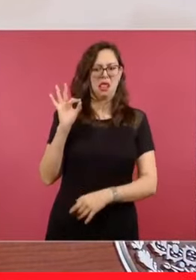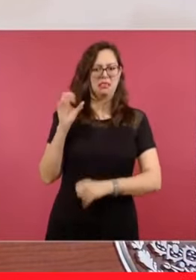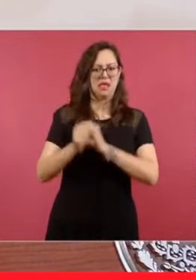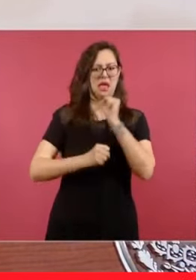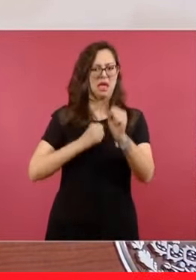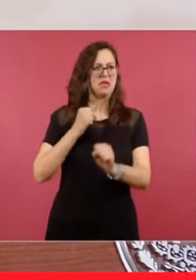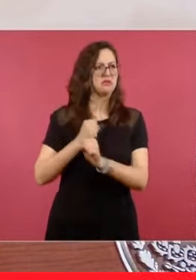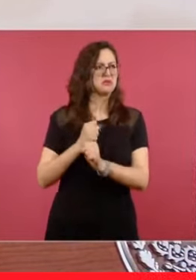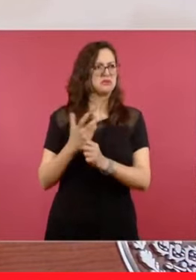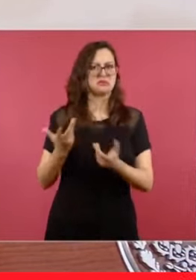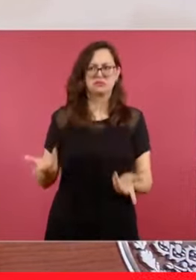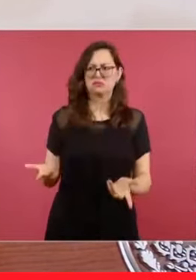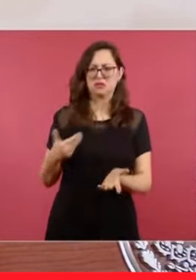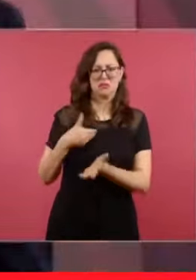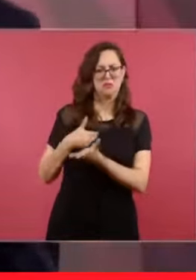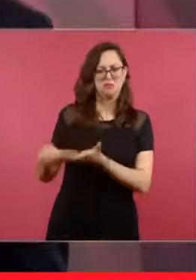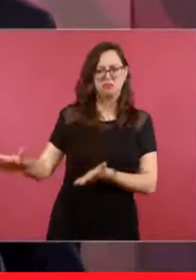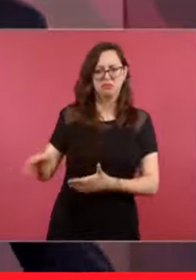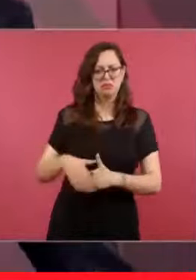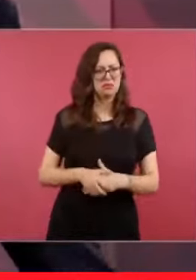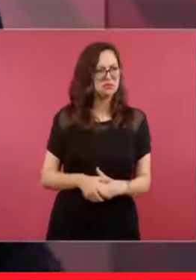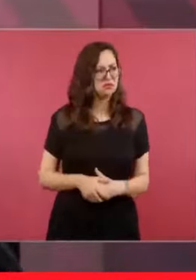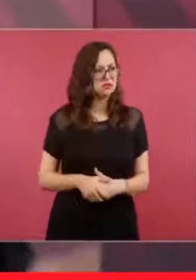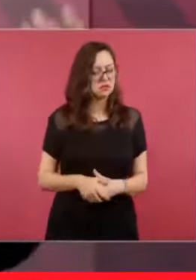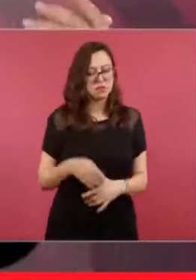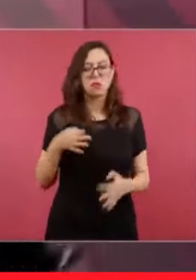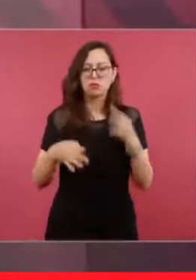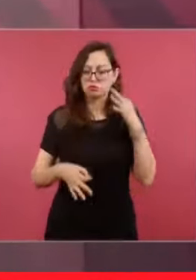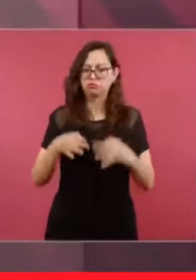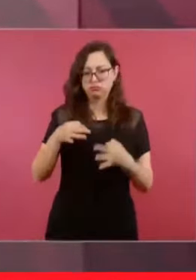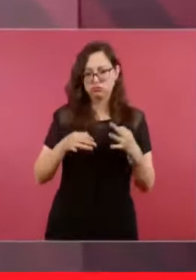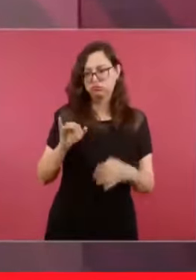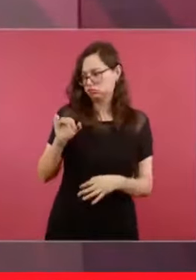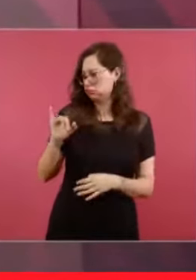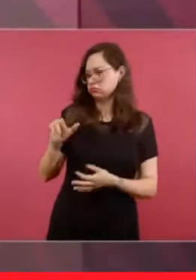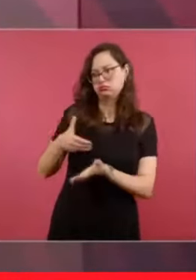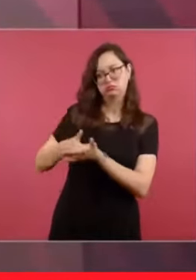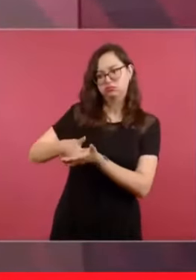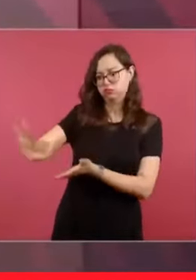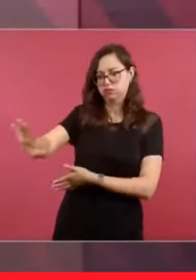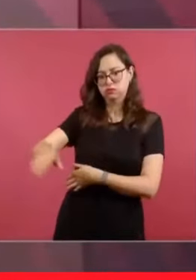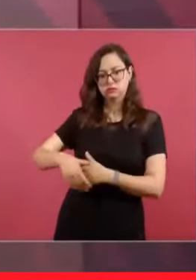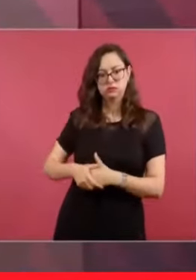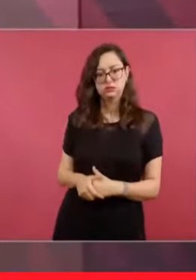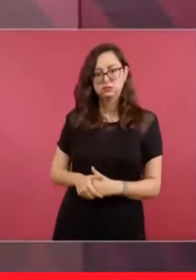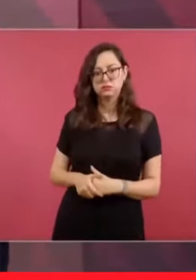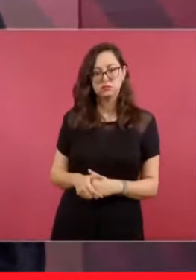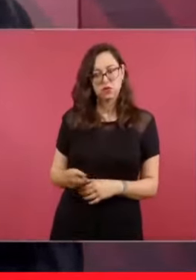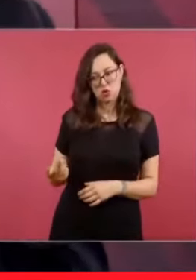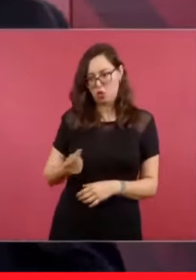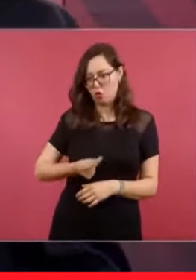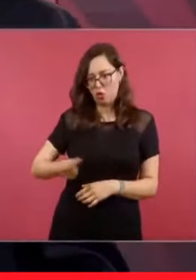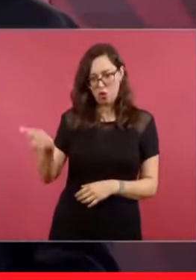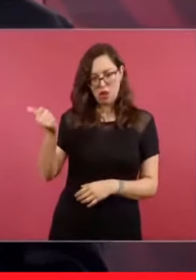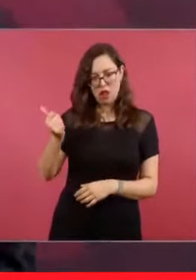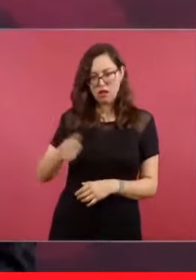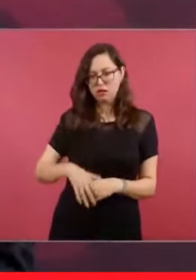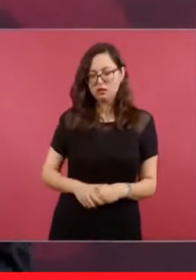casa y el juez le da la razón y para afuera a hque